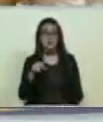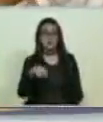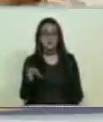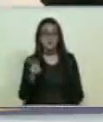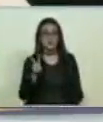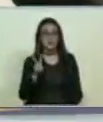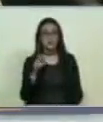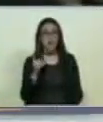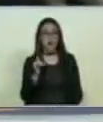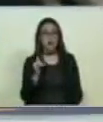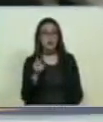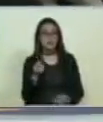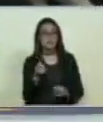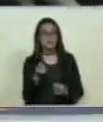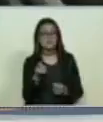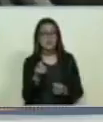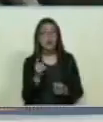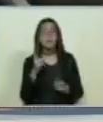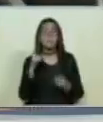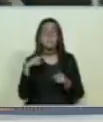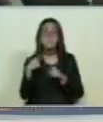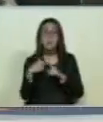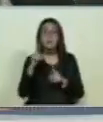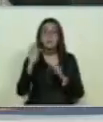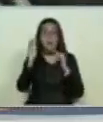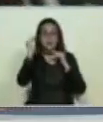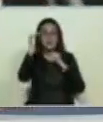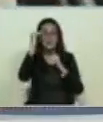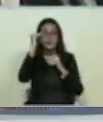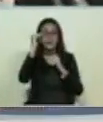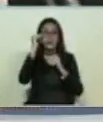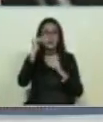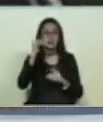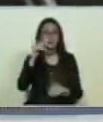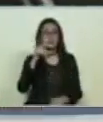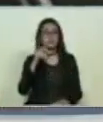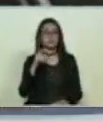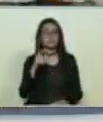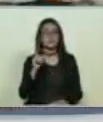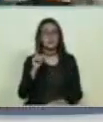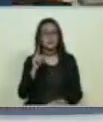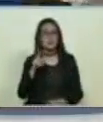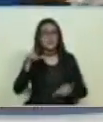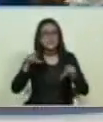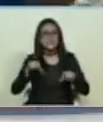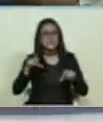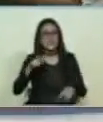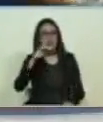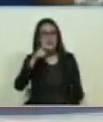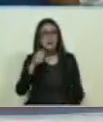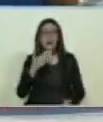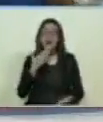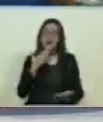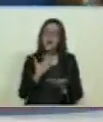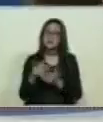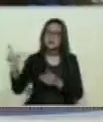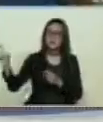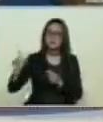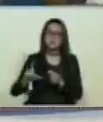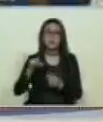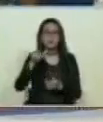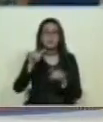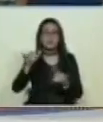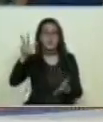territorio, pero además hemos atendido un conjunto de demandas y de necesidades gracias a los recursos que